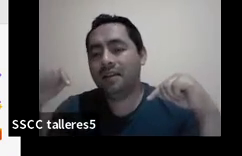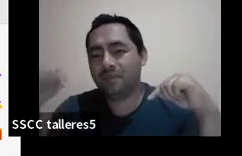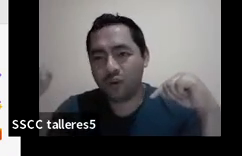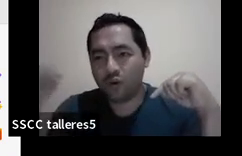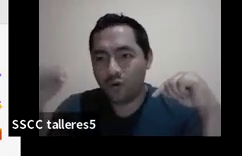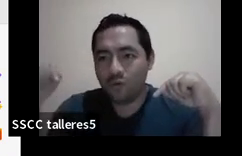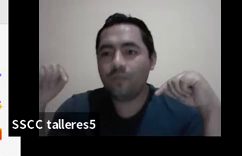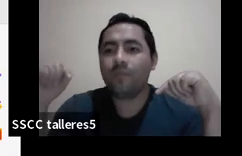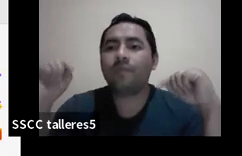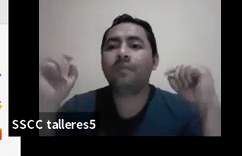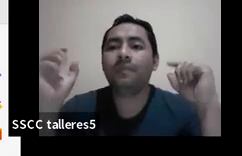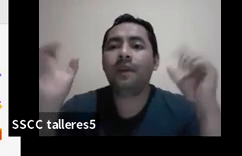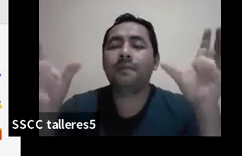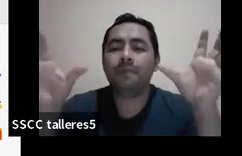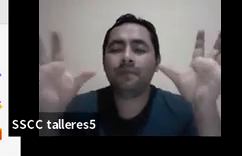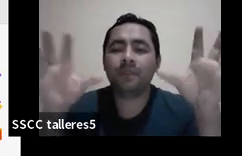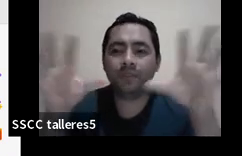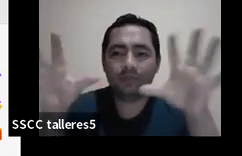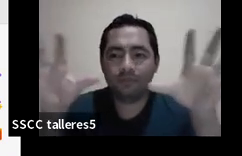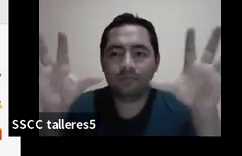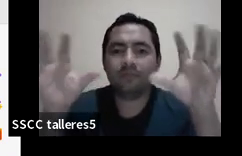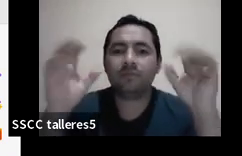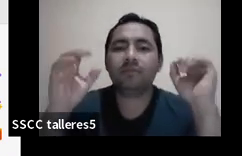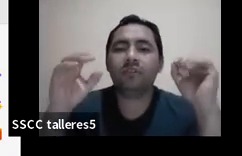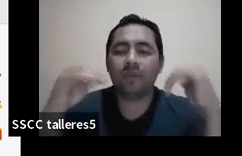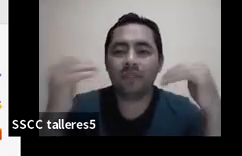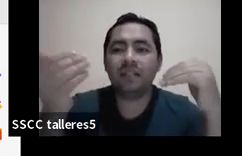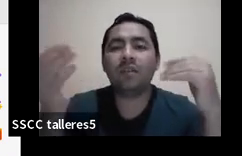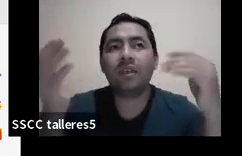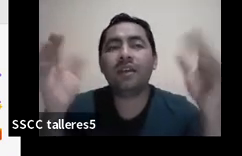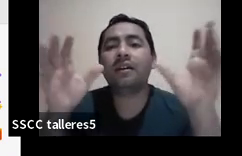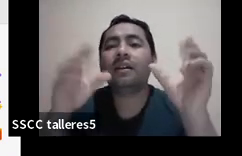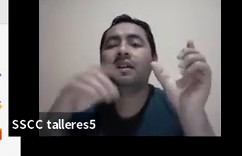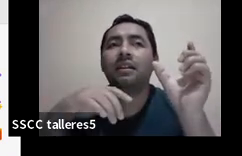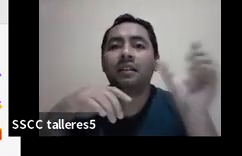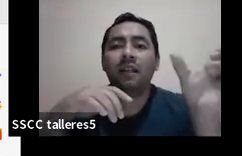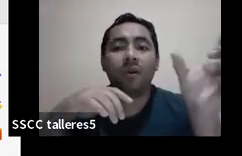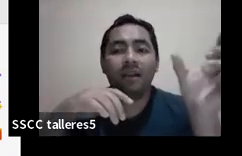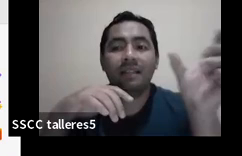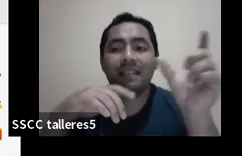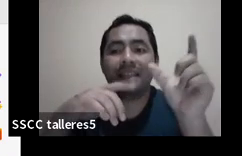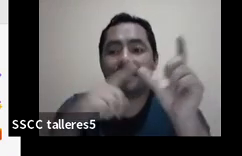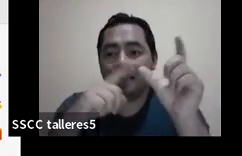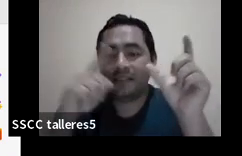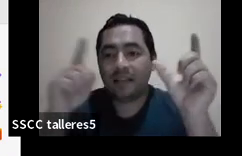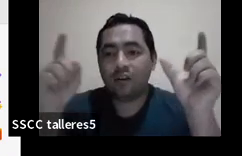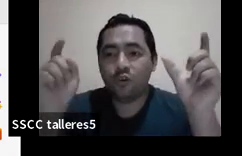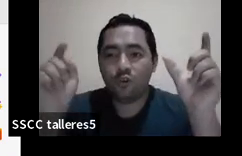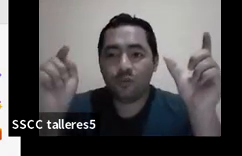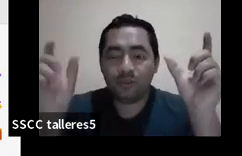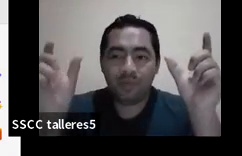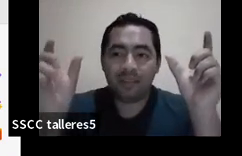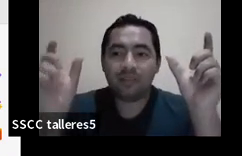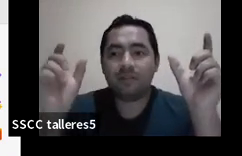a español, ¿ya? Entonces, otra vez la analogía, lenguaje de señas es